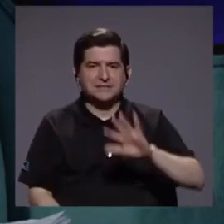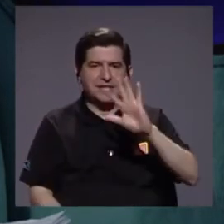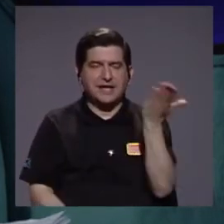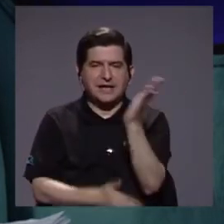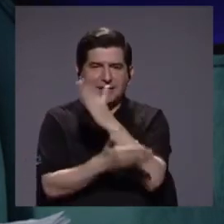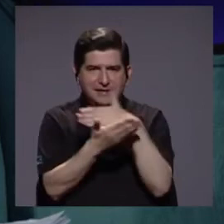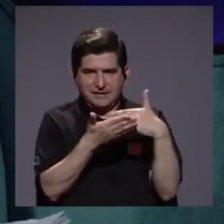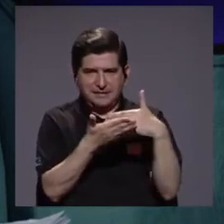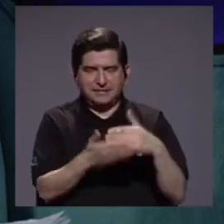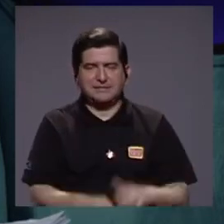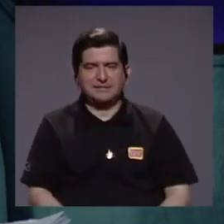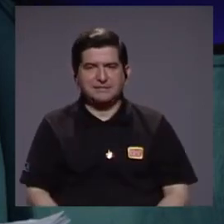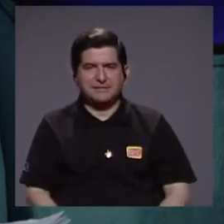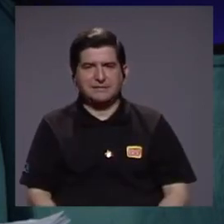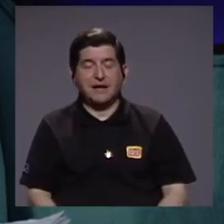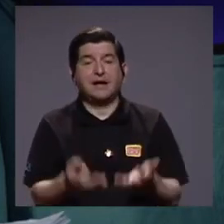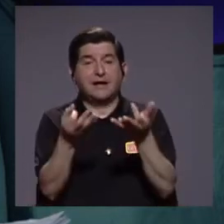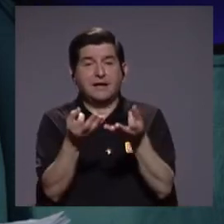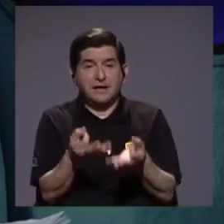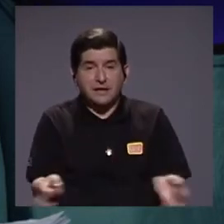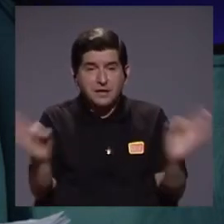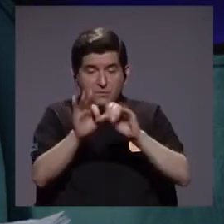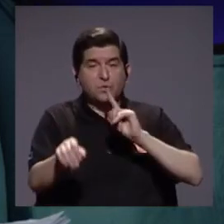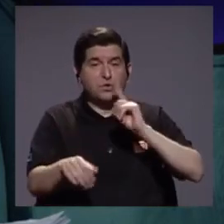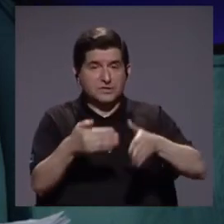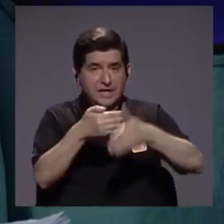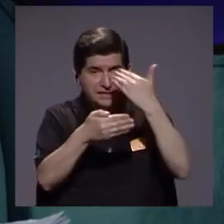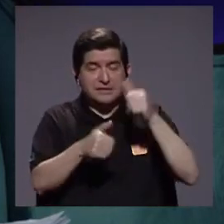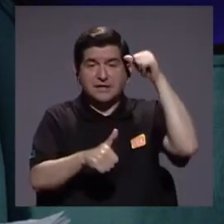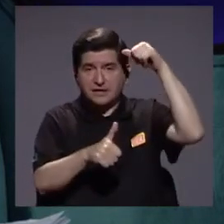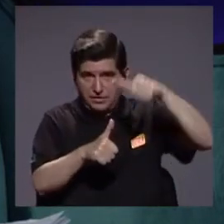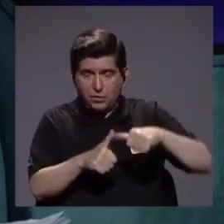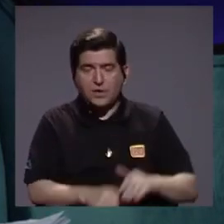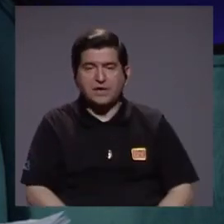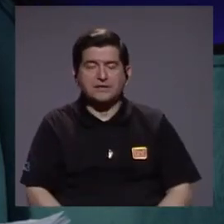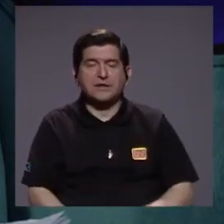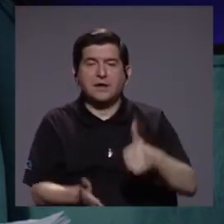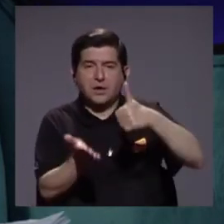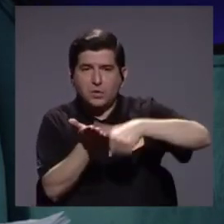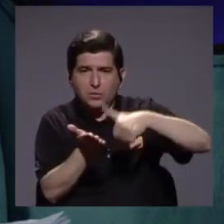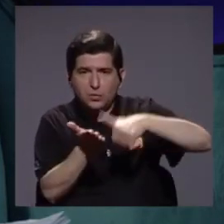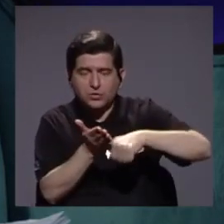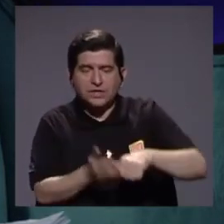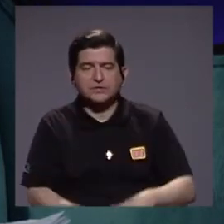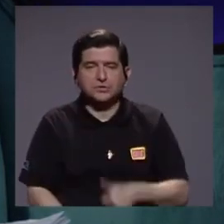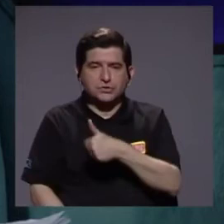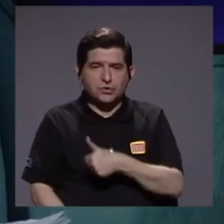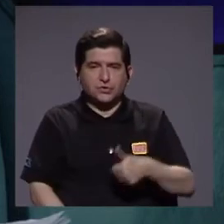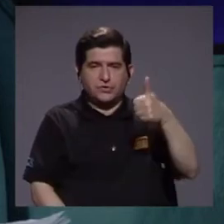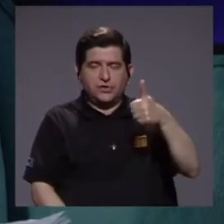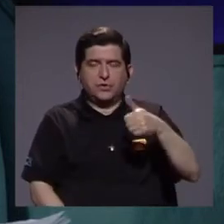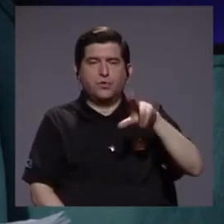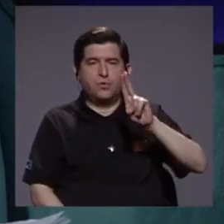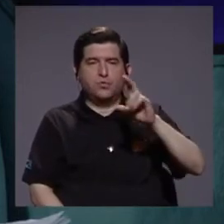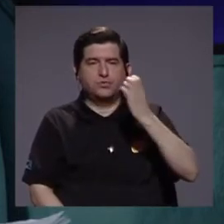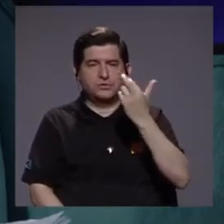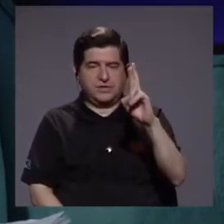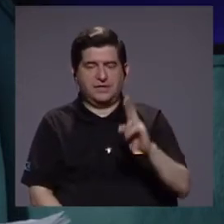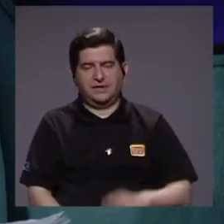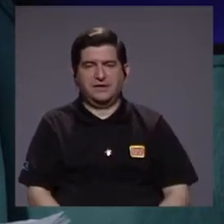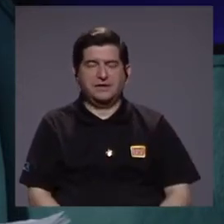bloque. Antes, es importante mencionarles y recordarles que las elecciones a la Rectoría de la Universidad de Costa Rica